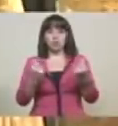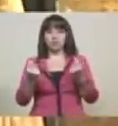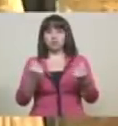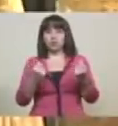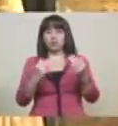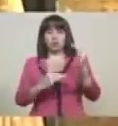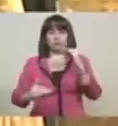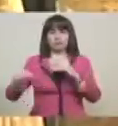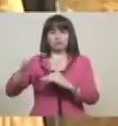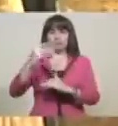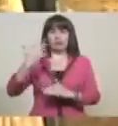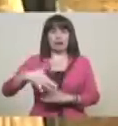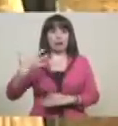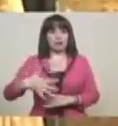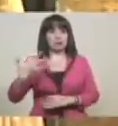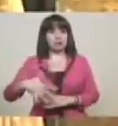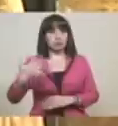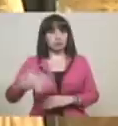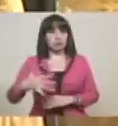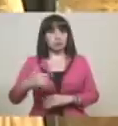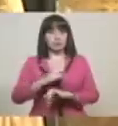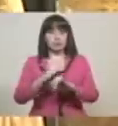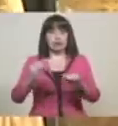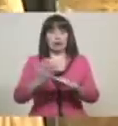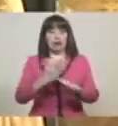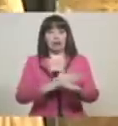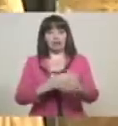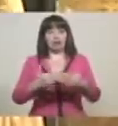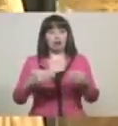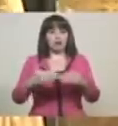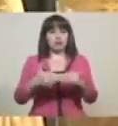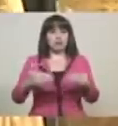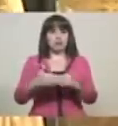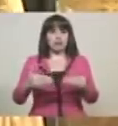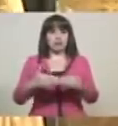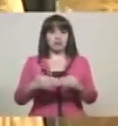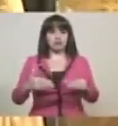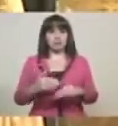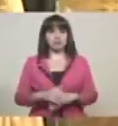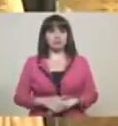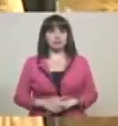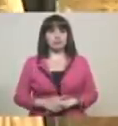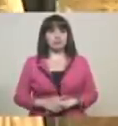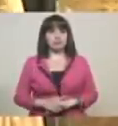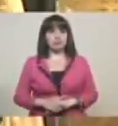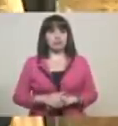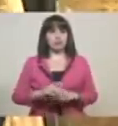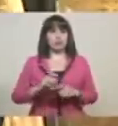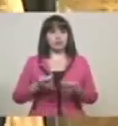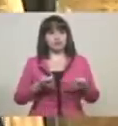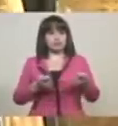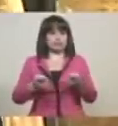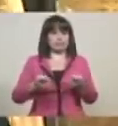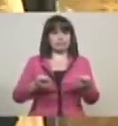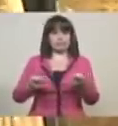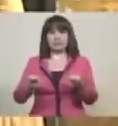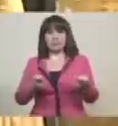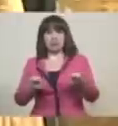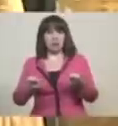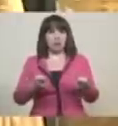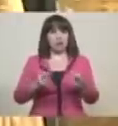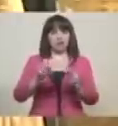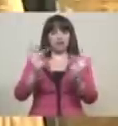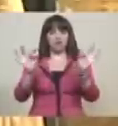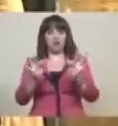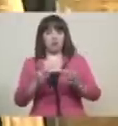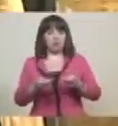la inflación ya impactada y dolarizada. Estamos manejando factores, ¿ves? Que vamos